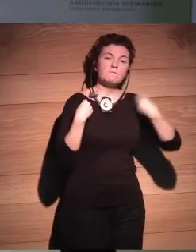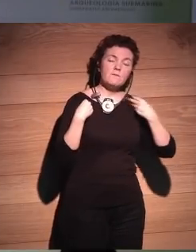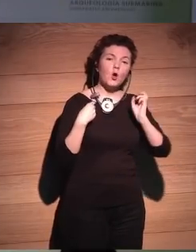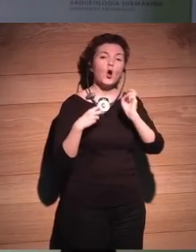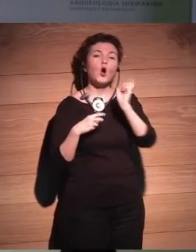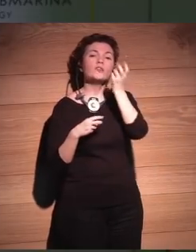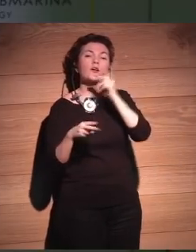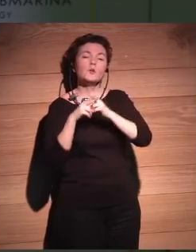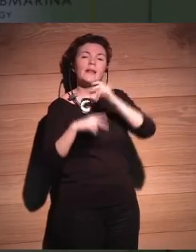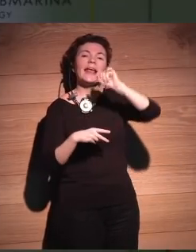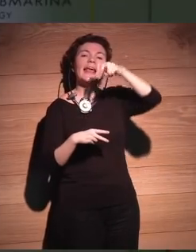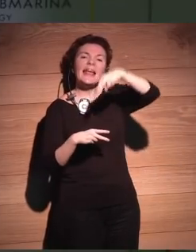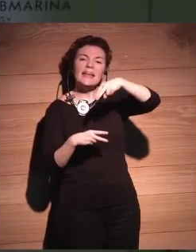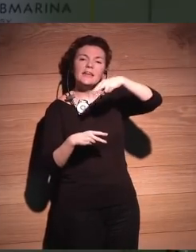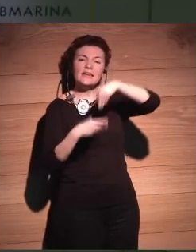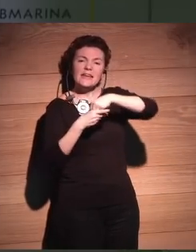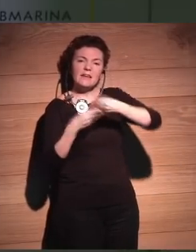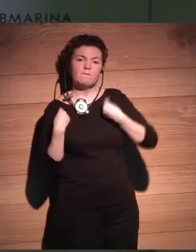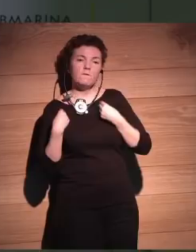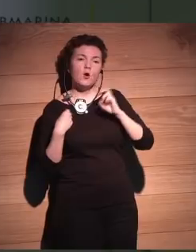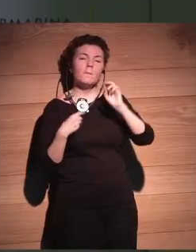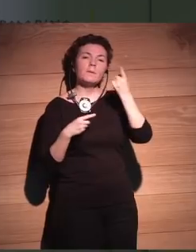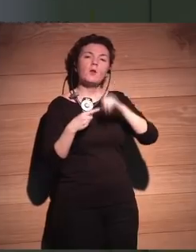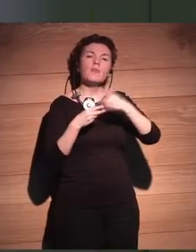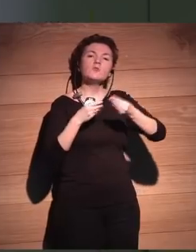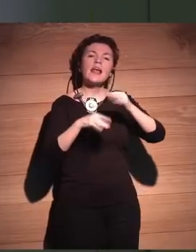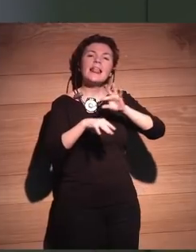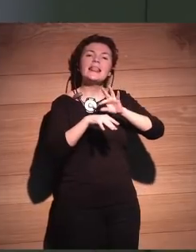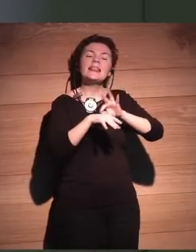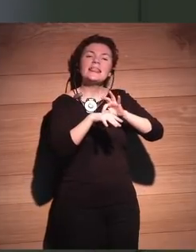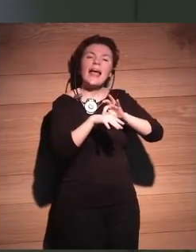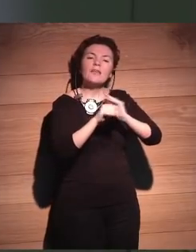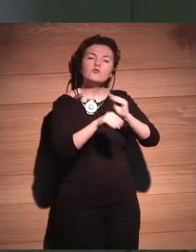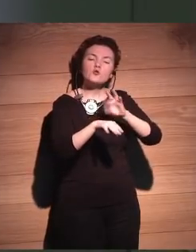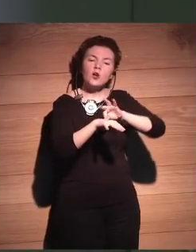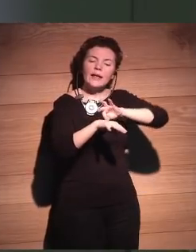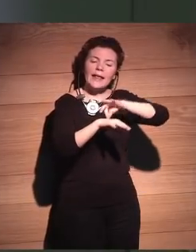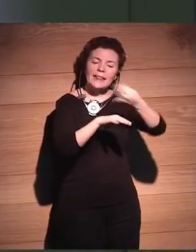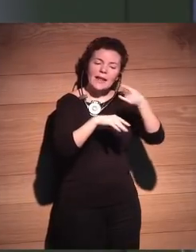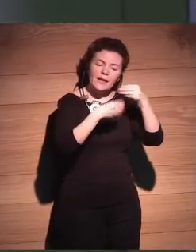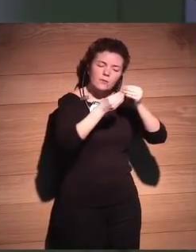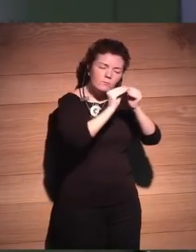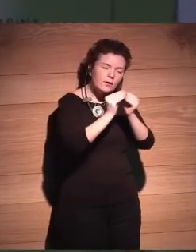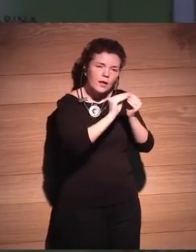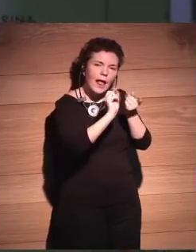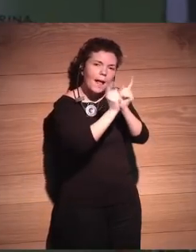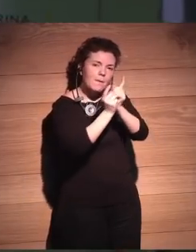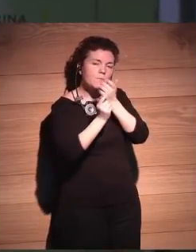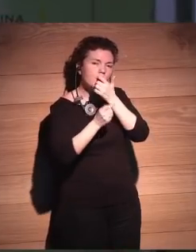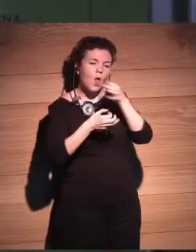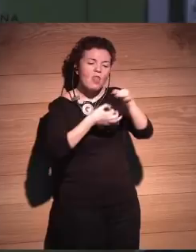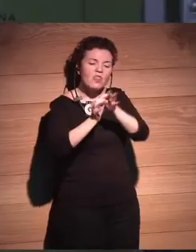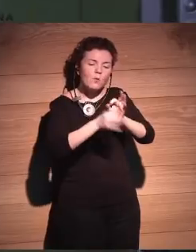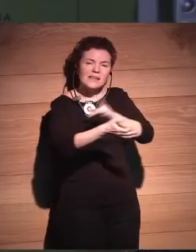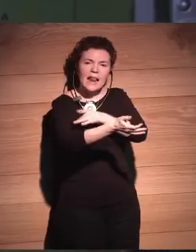concreto, lo que hacemos es quitar el tejido del paciente y lo modificamos. Pues, por ejemplo, tomamos células de